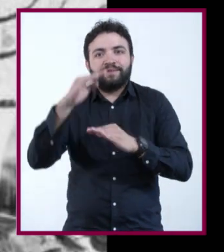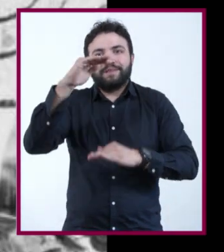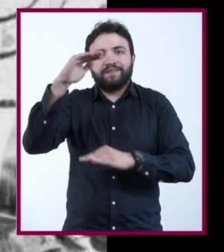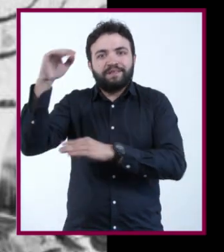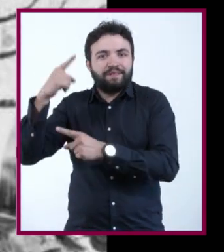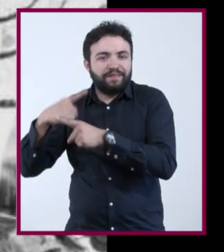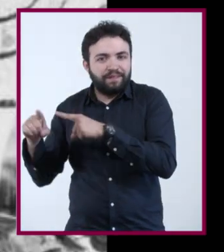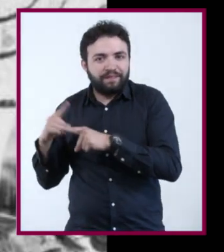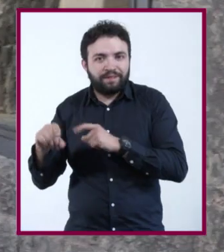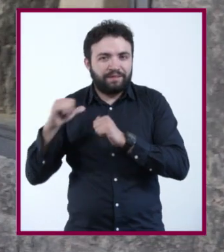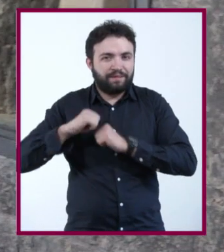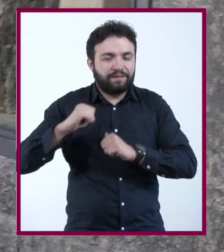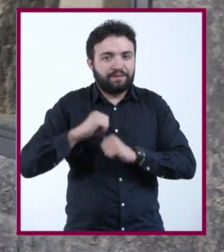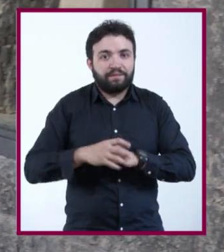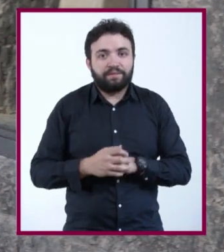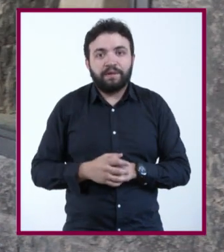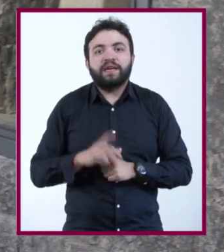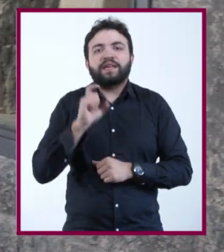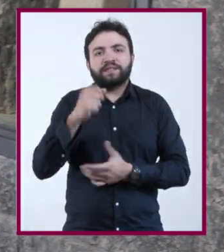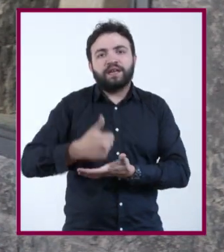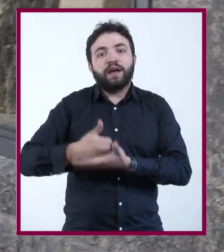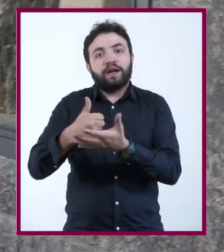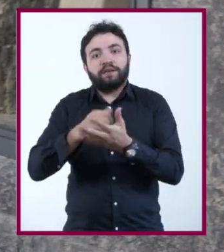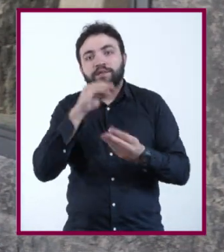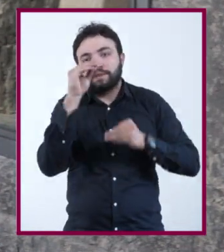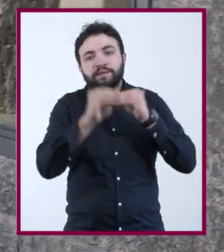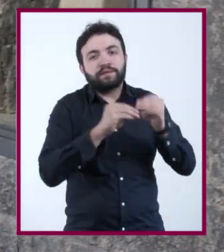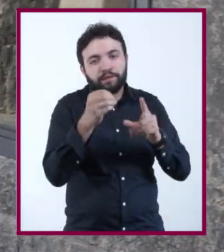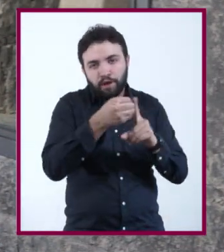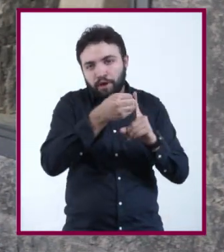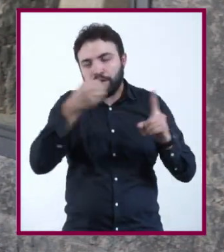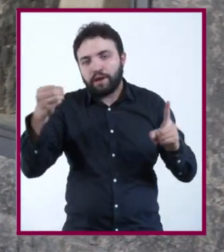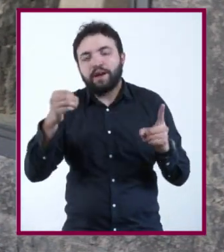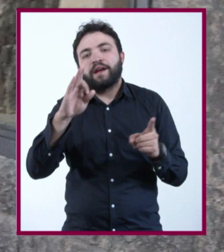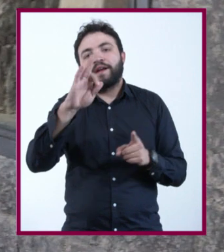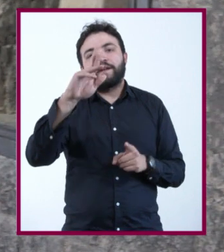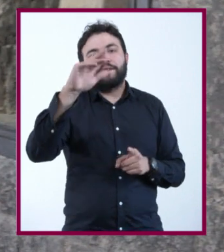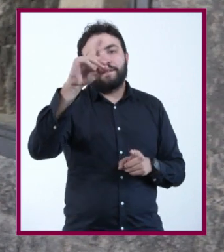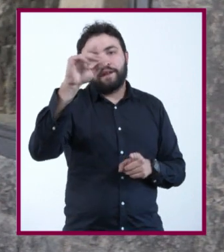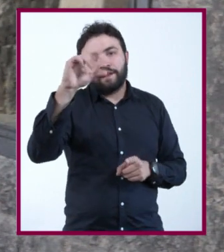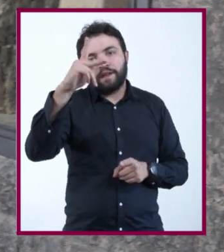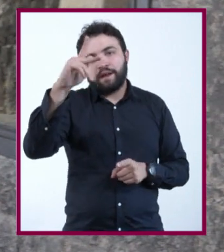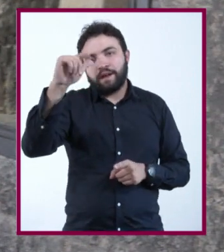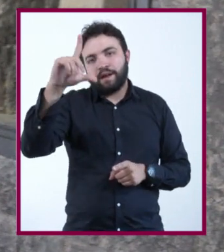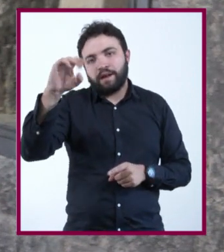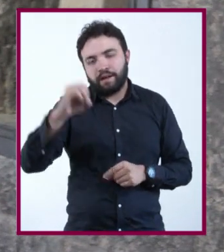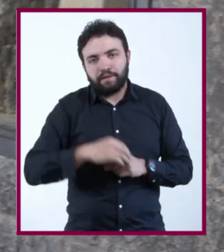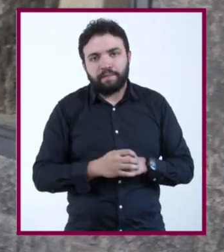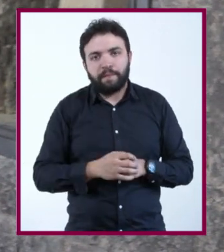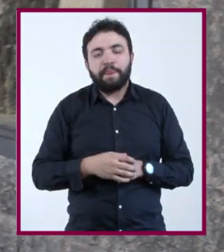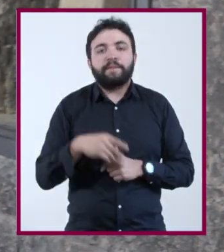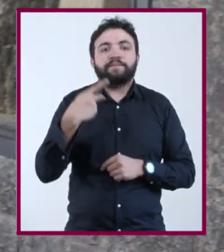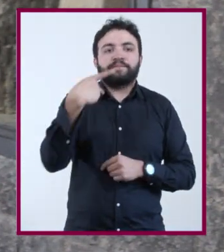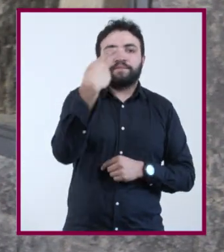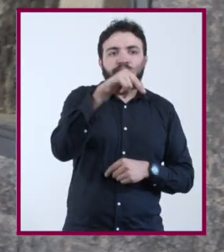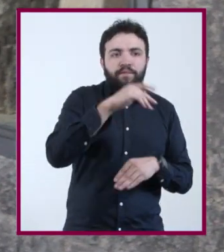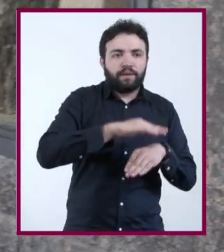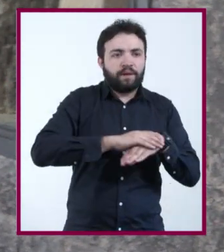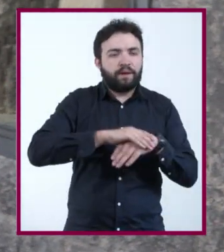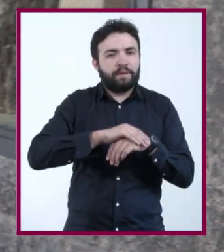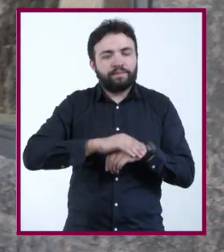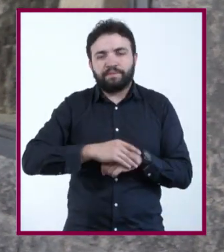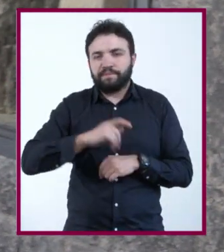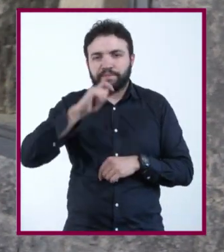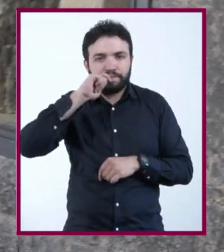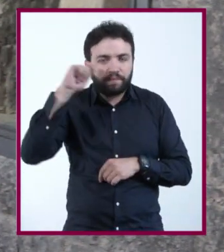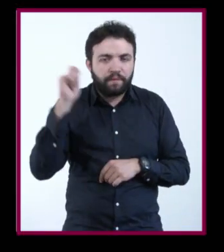ordenar su colección es Frida Kahlo. Y en algún momento Diego le pide a Carlos Pellicer, que es un poeta muy famoso y era súper amigo